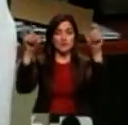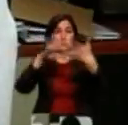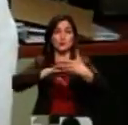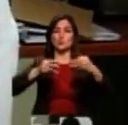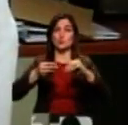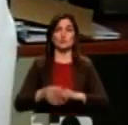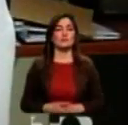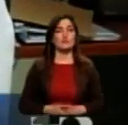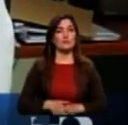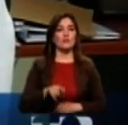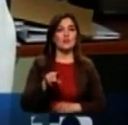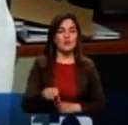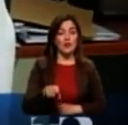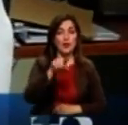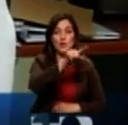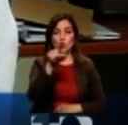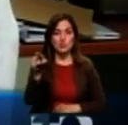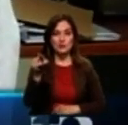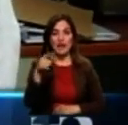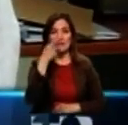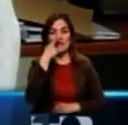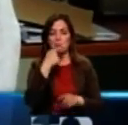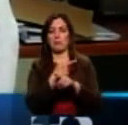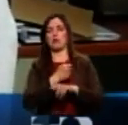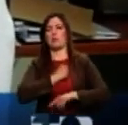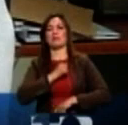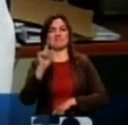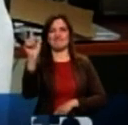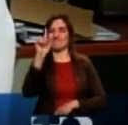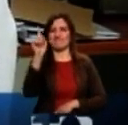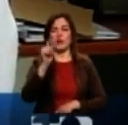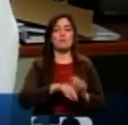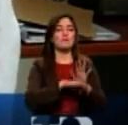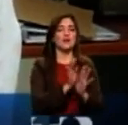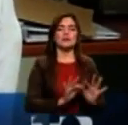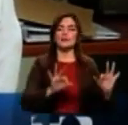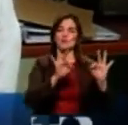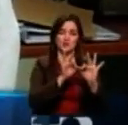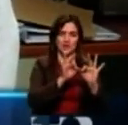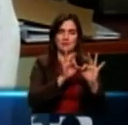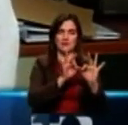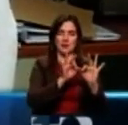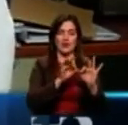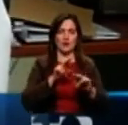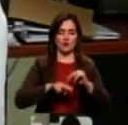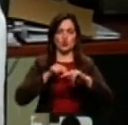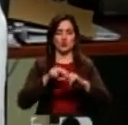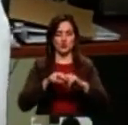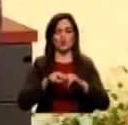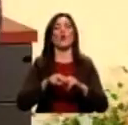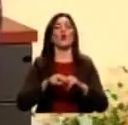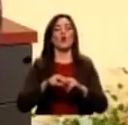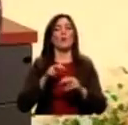terminen pero deben entender que sus intereses privados no pueden ponerse por sobre la expectativa de la